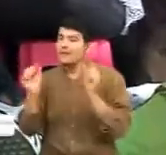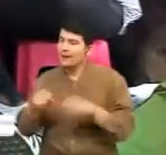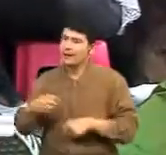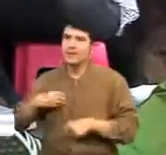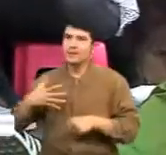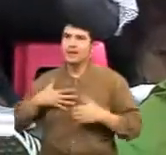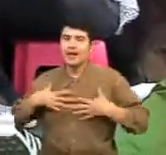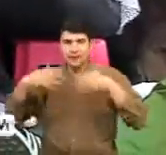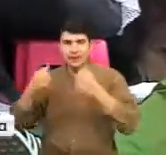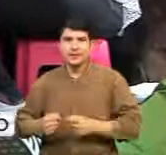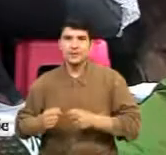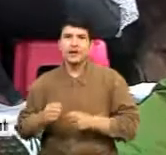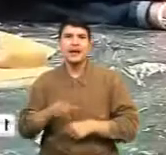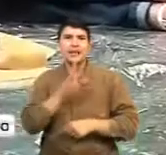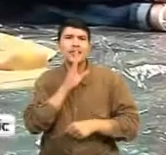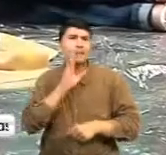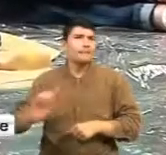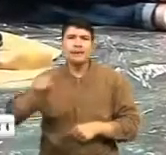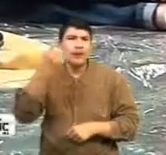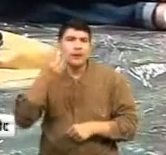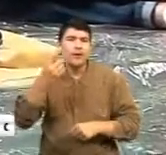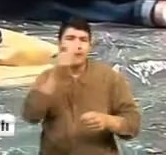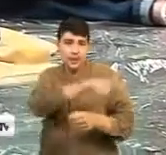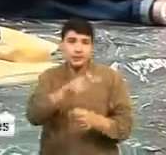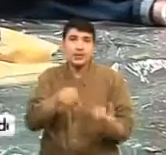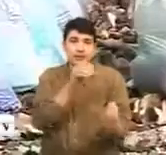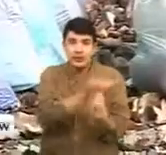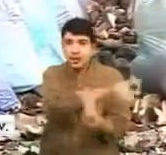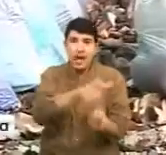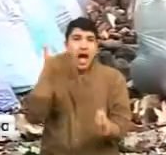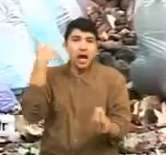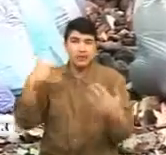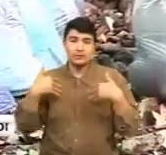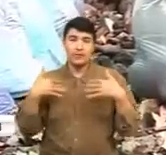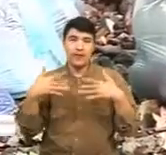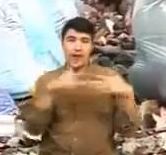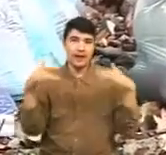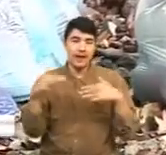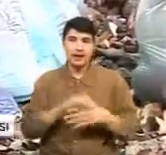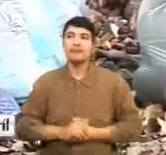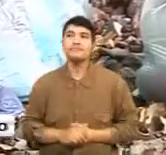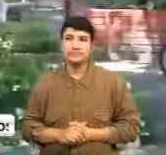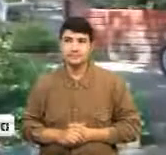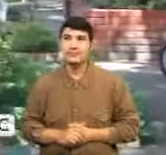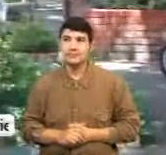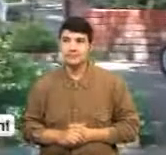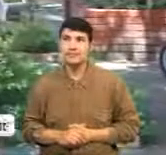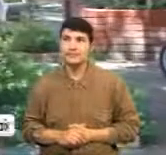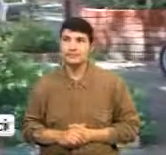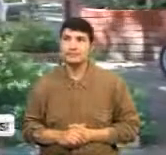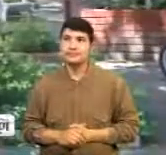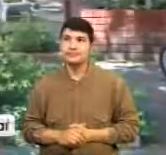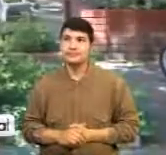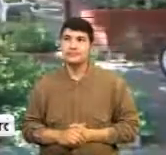los que estarán en el primer orden serán las víctimas del conflicto armado y los desplazados después las personas que estén en zona de alto riesgo y asimismo las